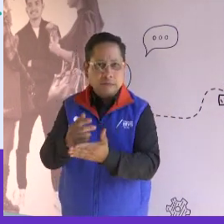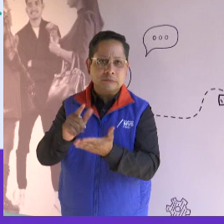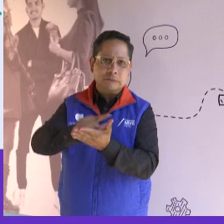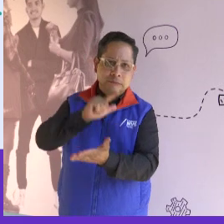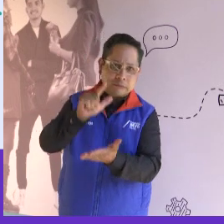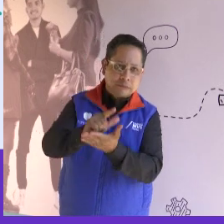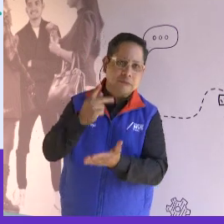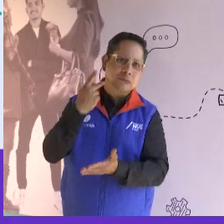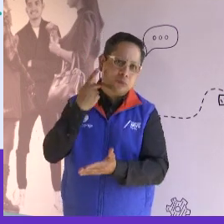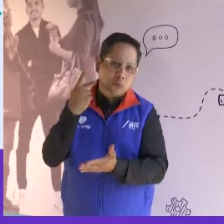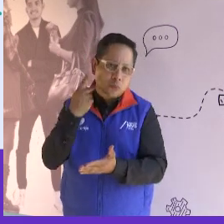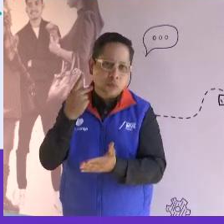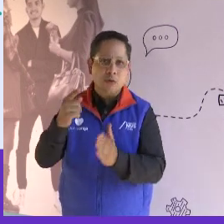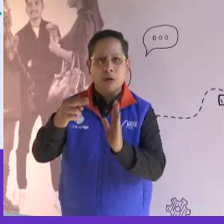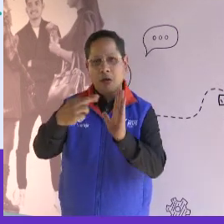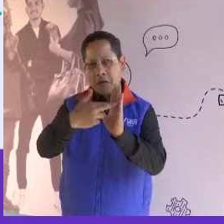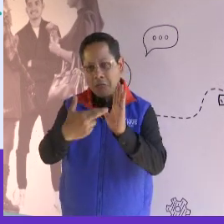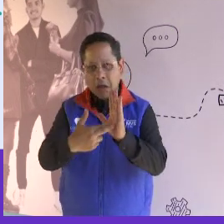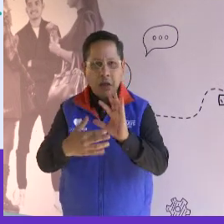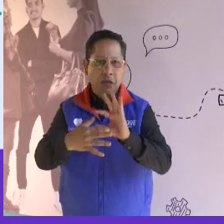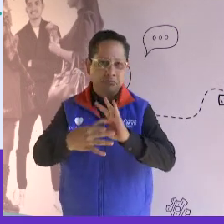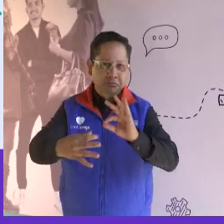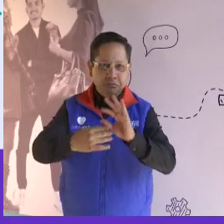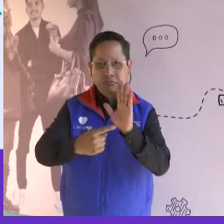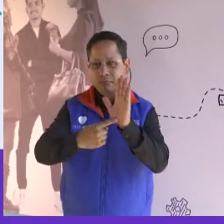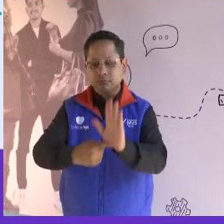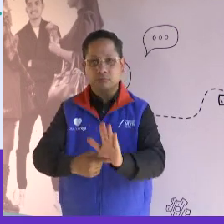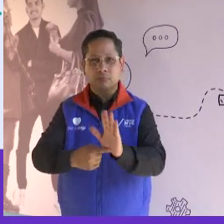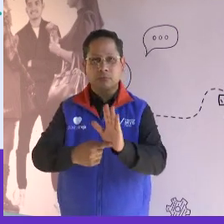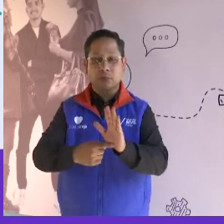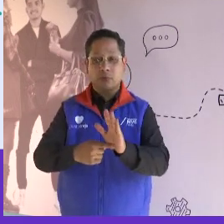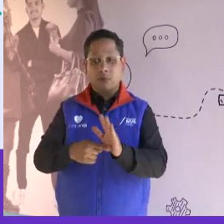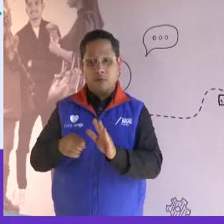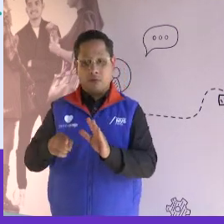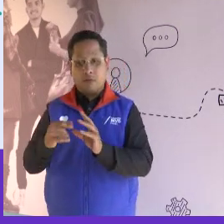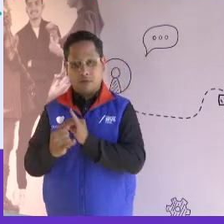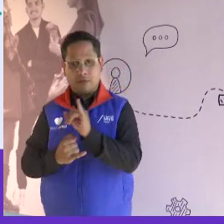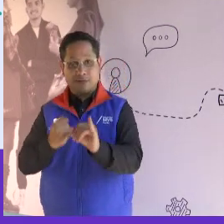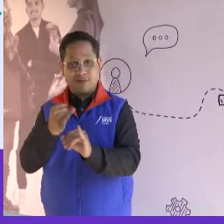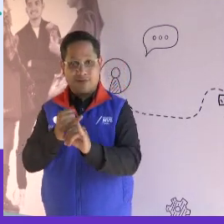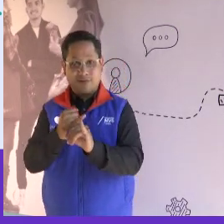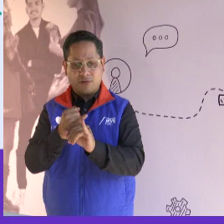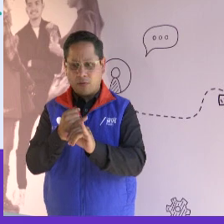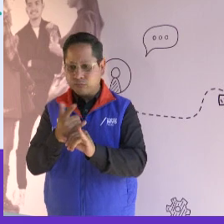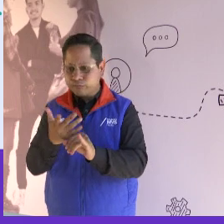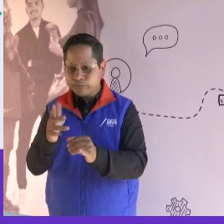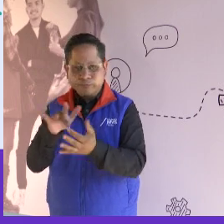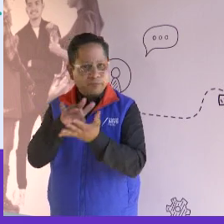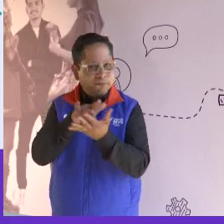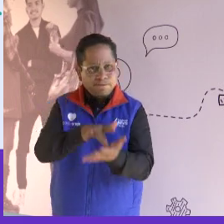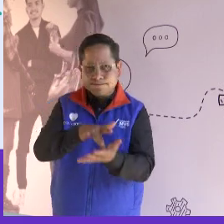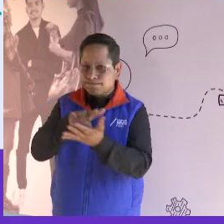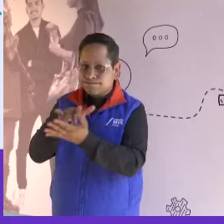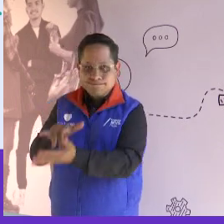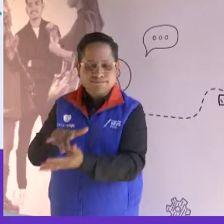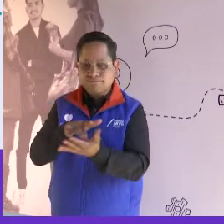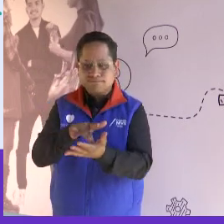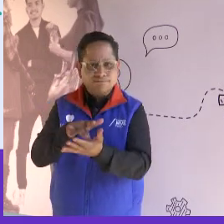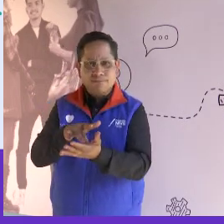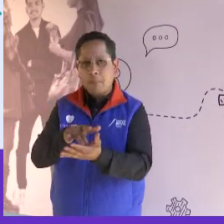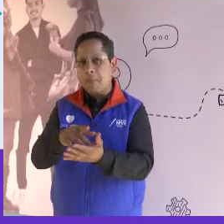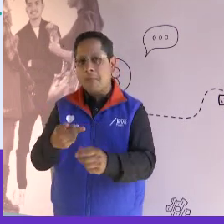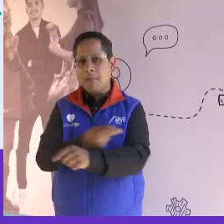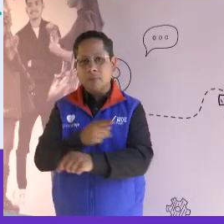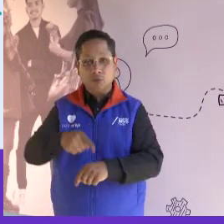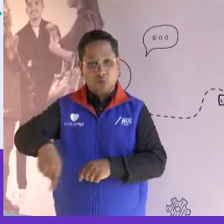políticas, reglamentos, ya saben, todo ese tipo de cuestiones. Cooperación internacional es eso, la cooperación internacional la que va a hacer que todos